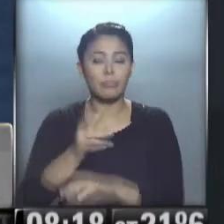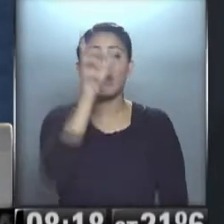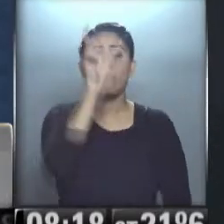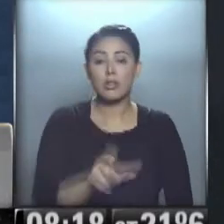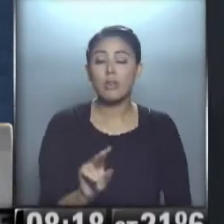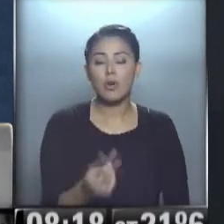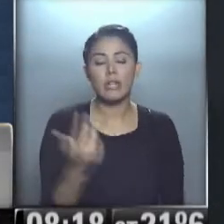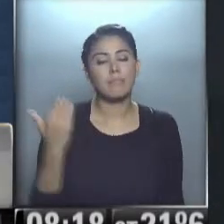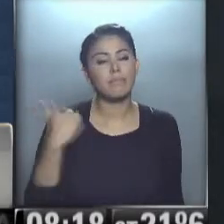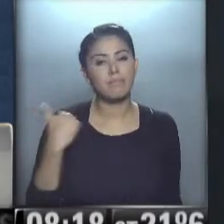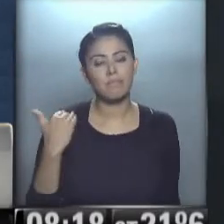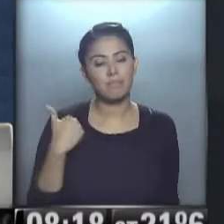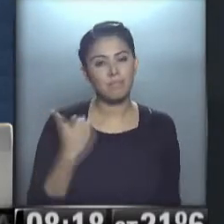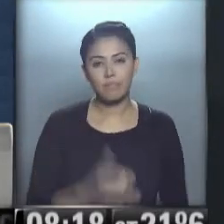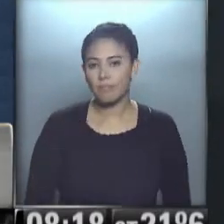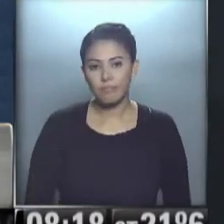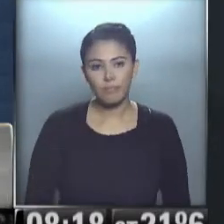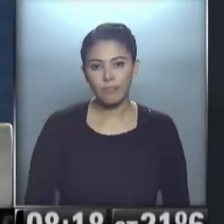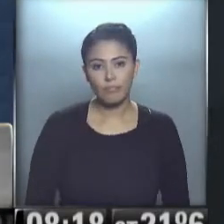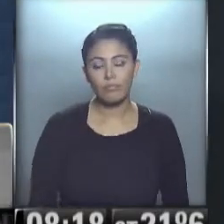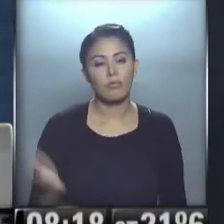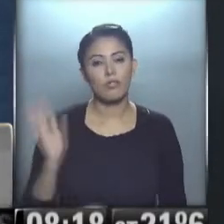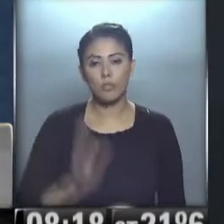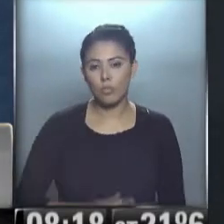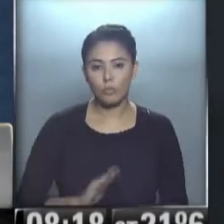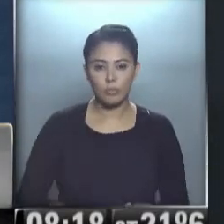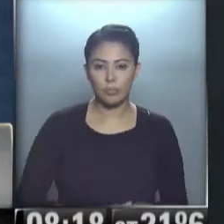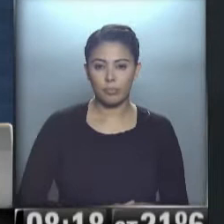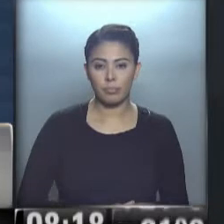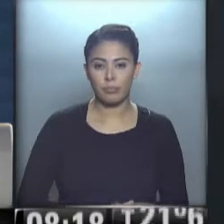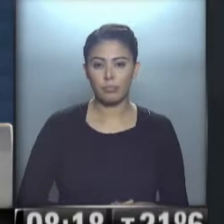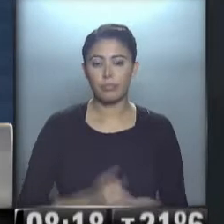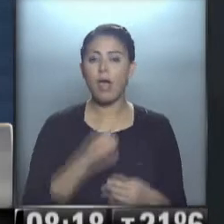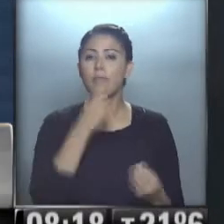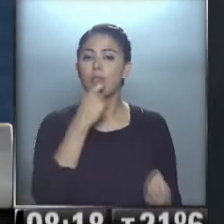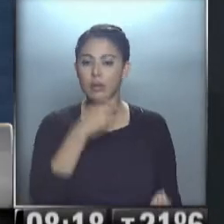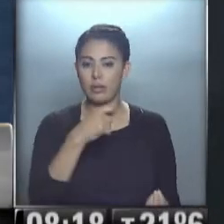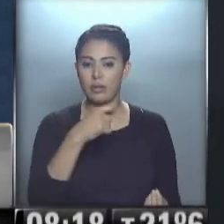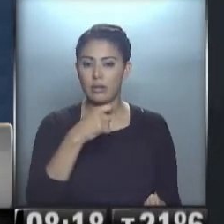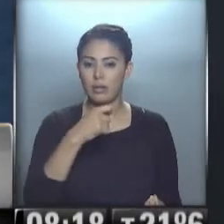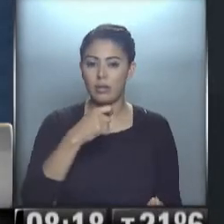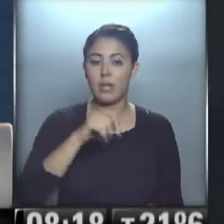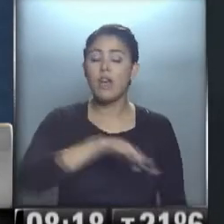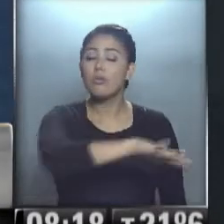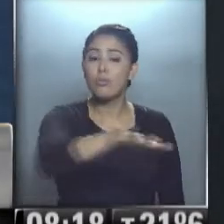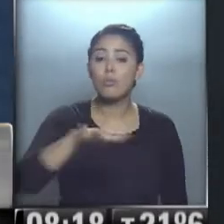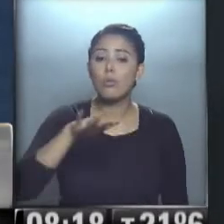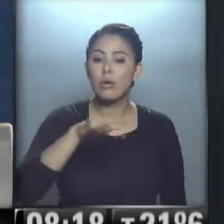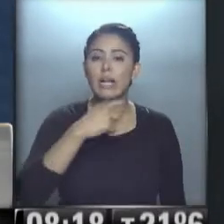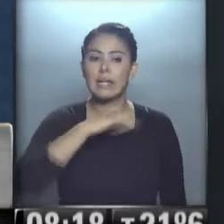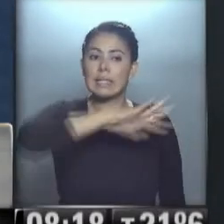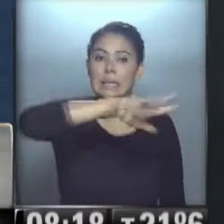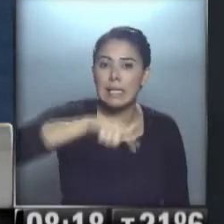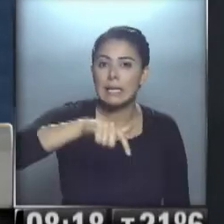víctima, lamentablemente, se produjo con un esquema de intromisión en un lugar por saqueo y